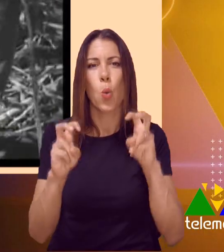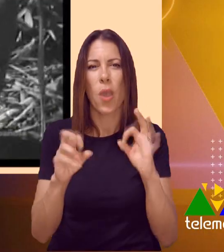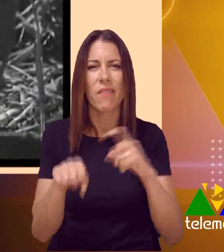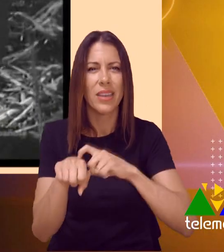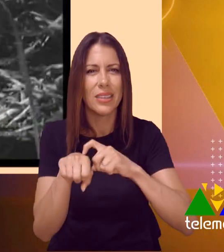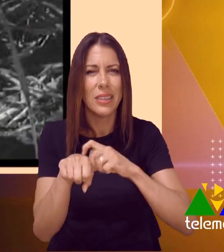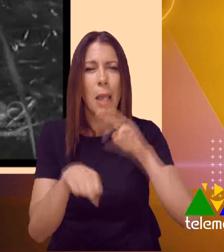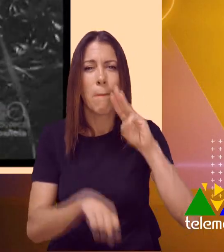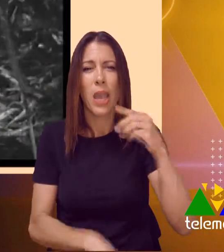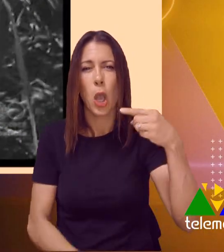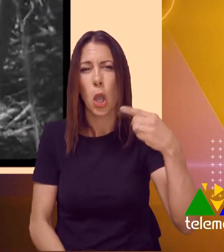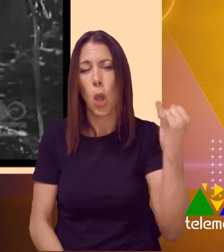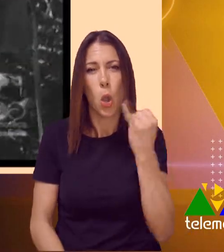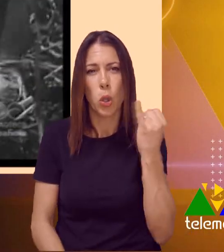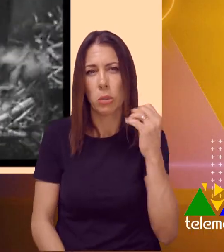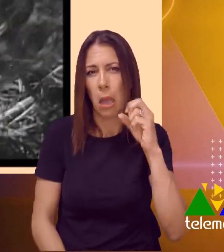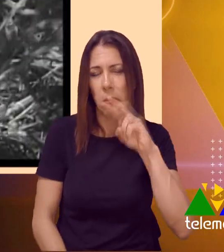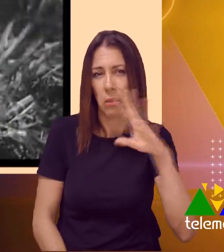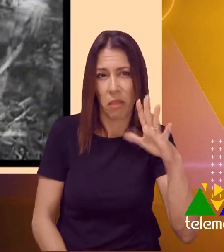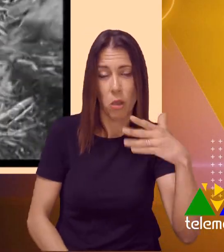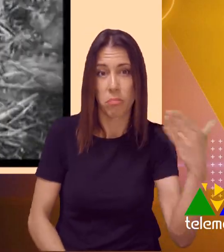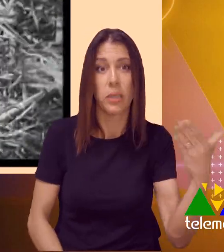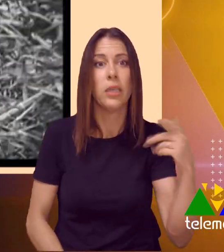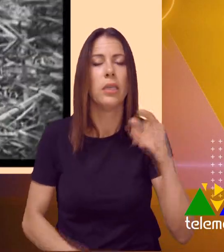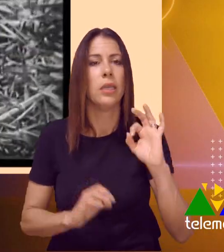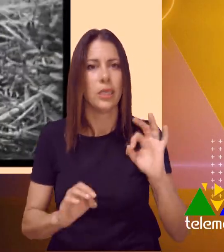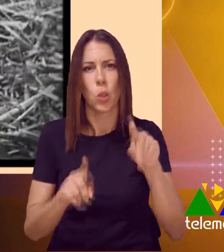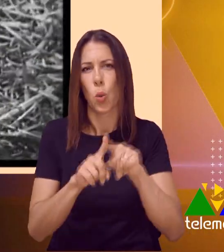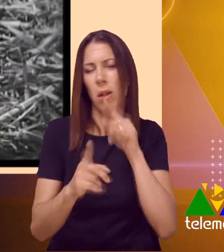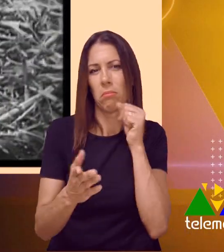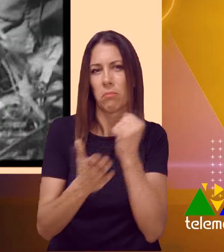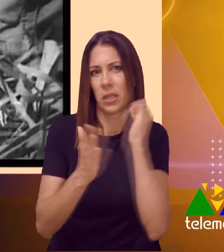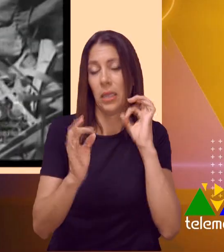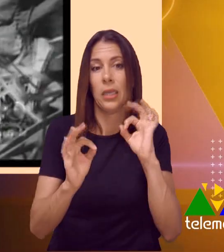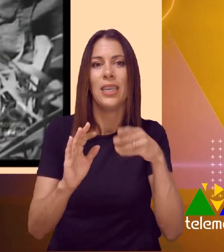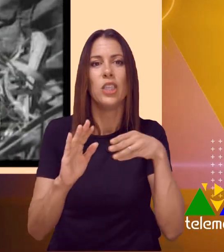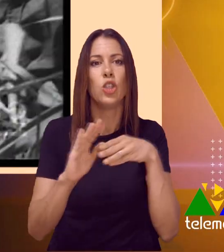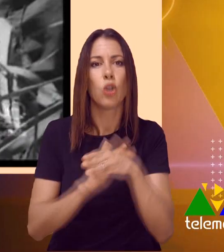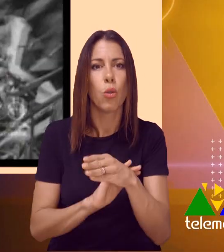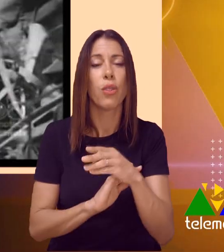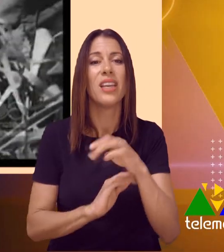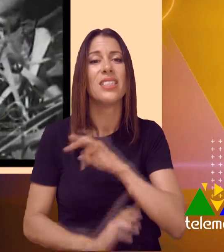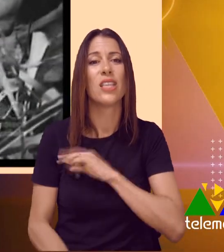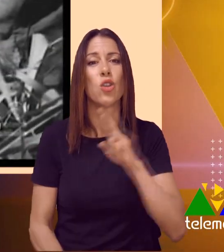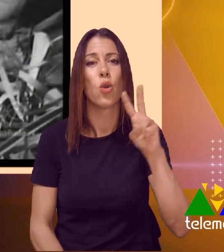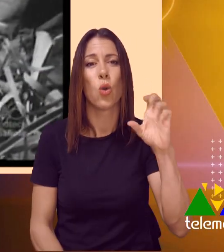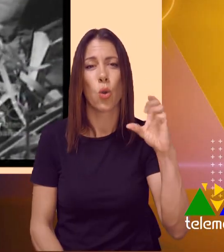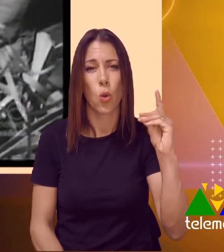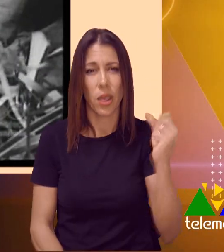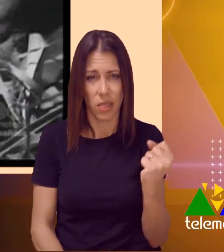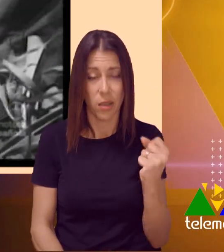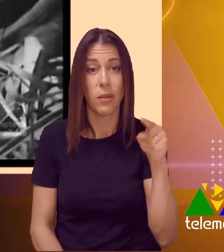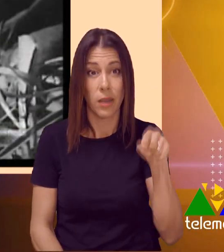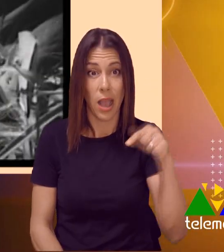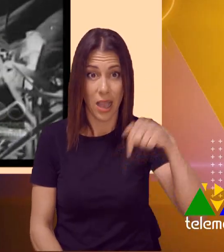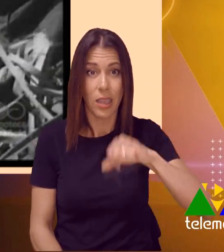variedad, la POJ 2525, la Armí, que la introduce Arsenio Rueda y la aclimata Arsenio